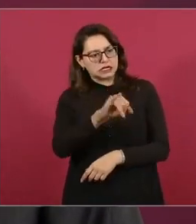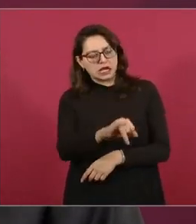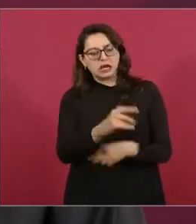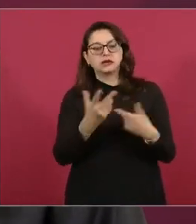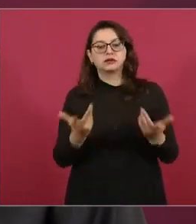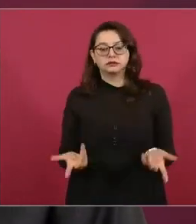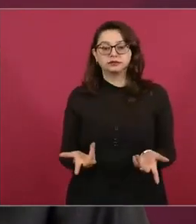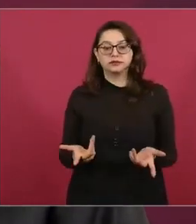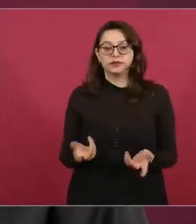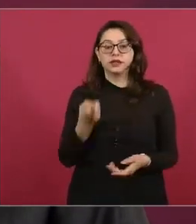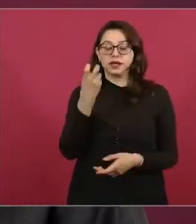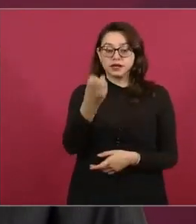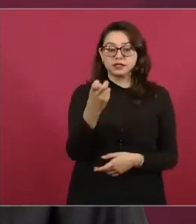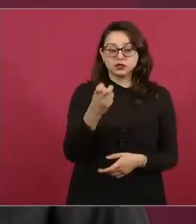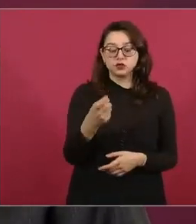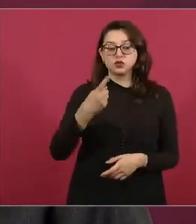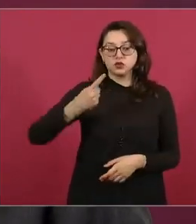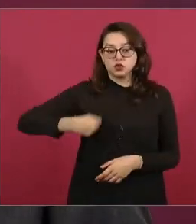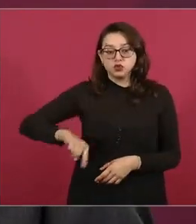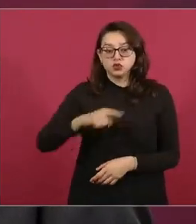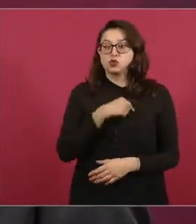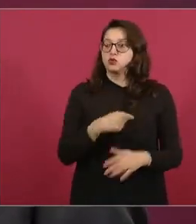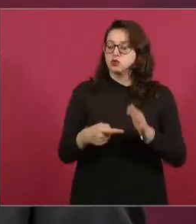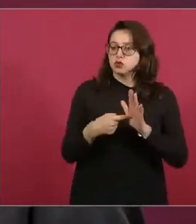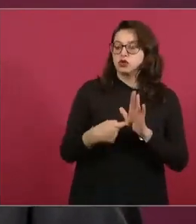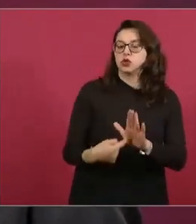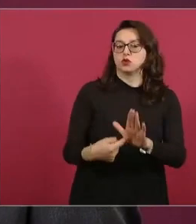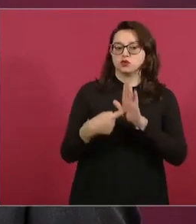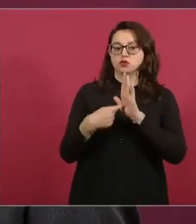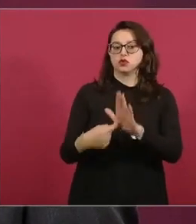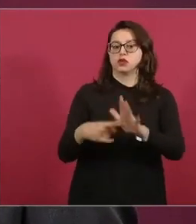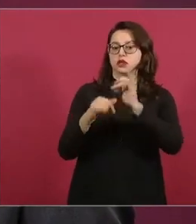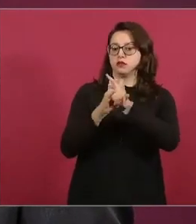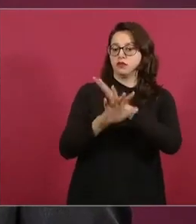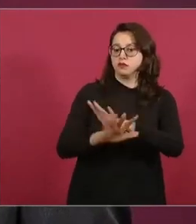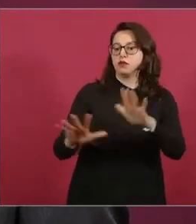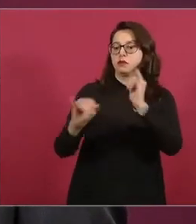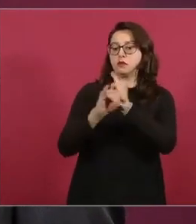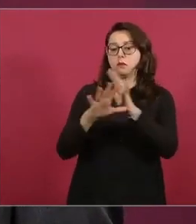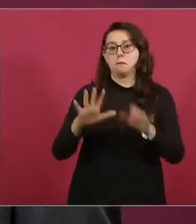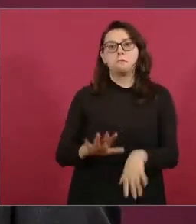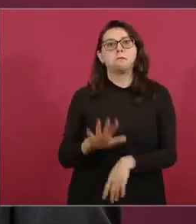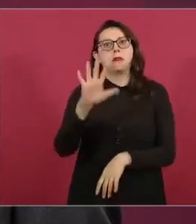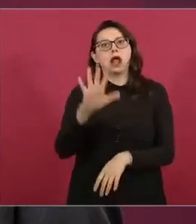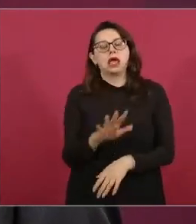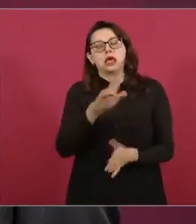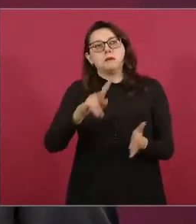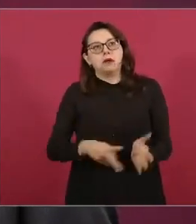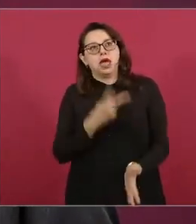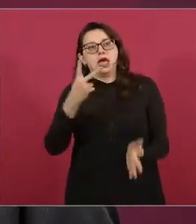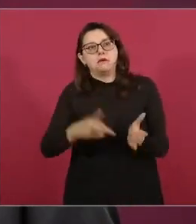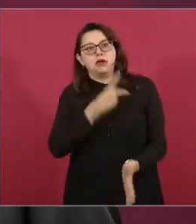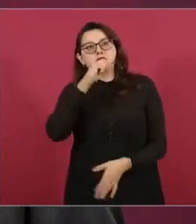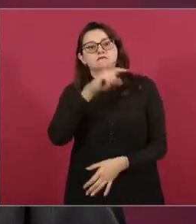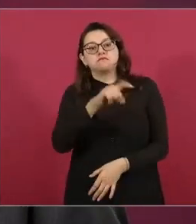más se siga hablando de esto, aunque se repita, pues la gente se va